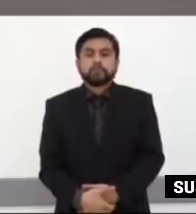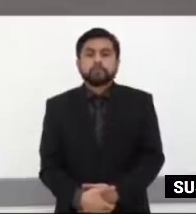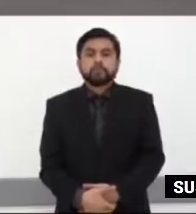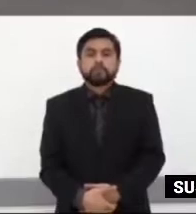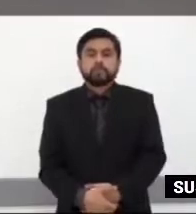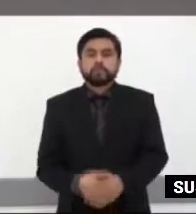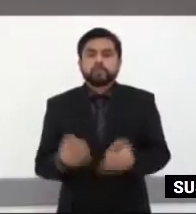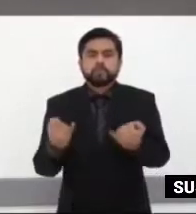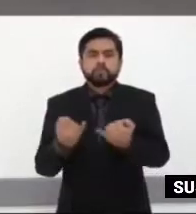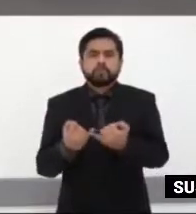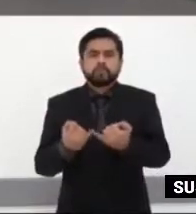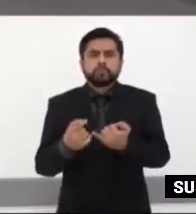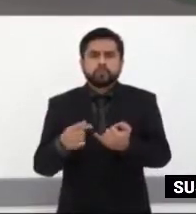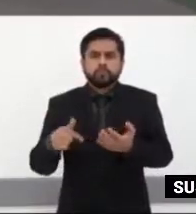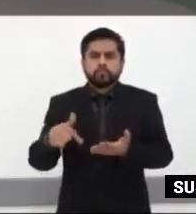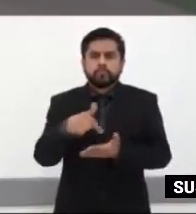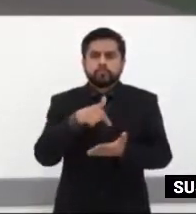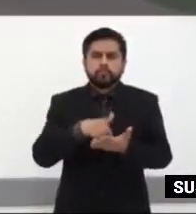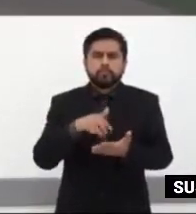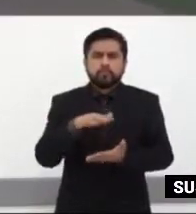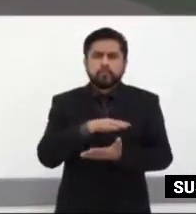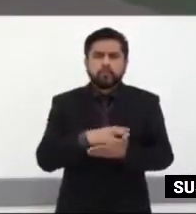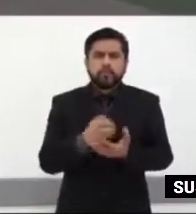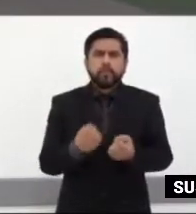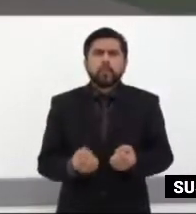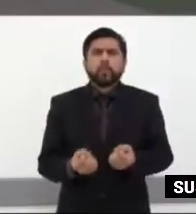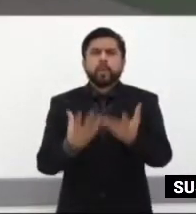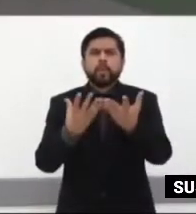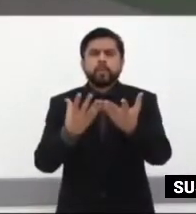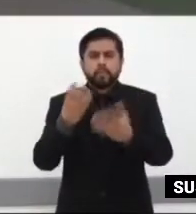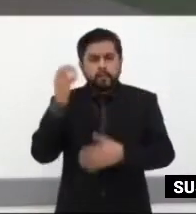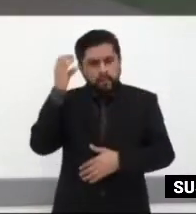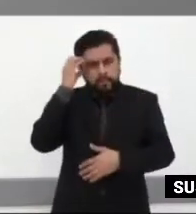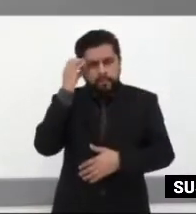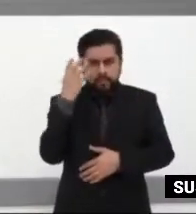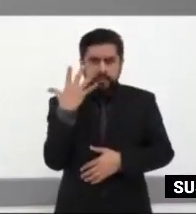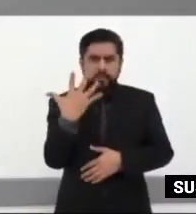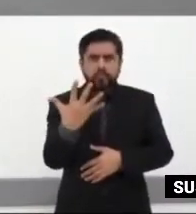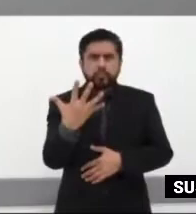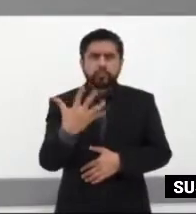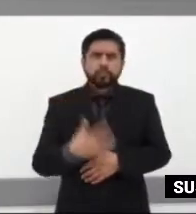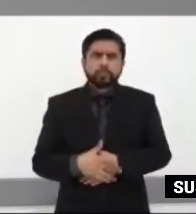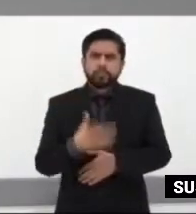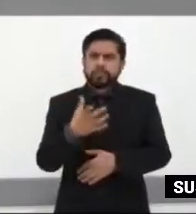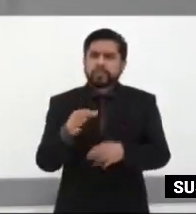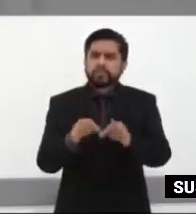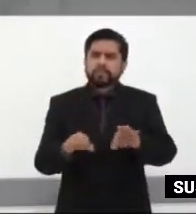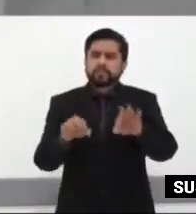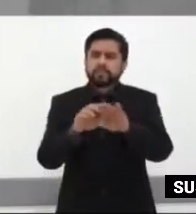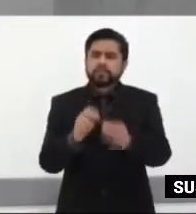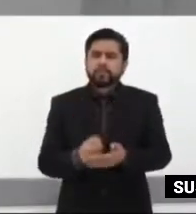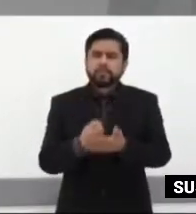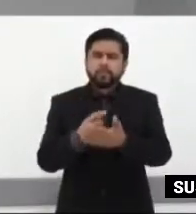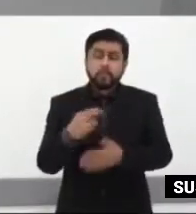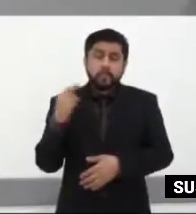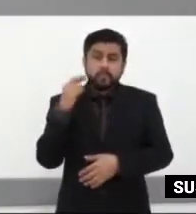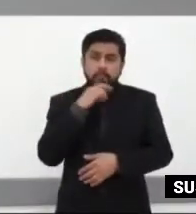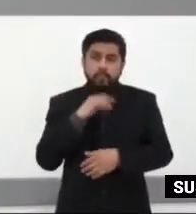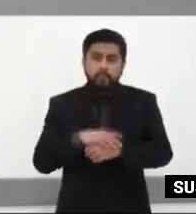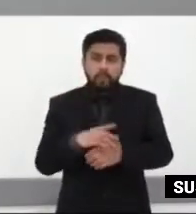Tiene lugar para 5 camas. La importancia de esta terapia intensiva es que